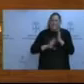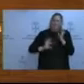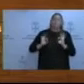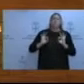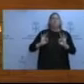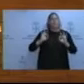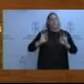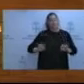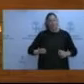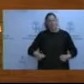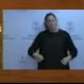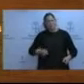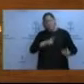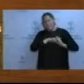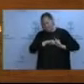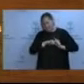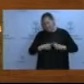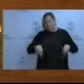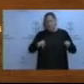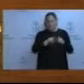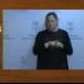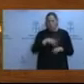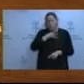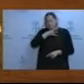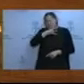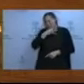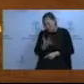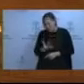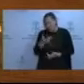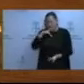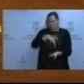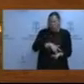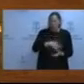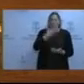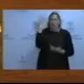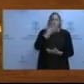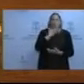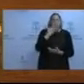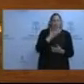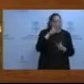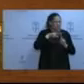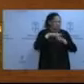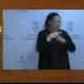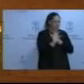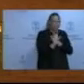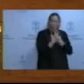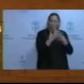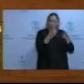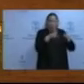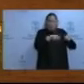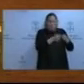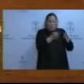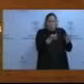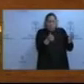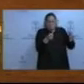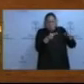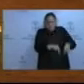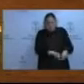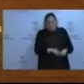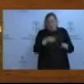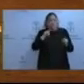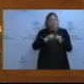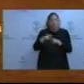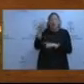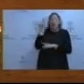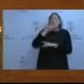y se hace especialmente bochornoso que haya colegios en un estado ruinoso, que haya escuelas rurales que se están cerrando y